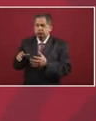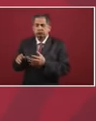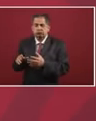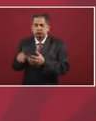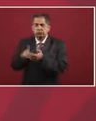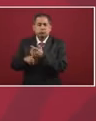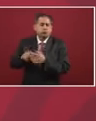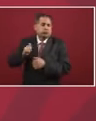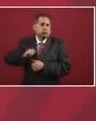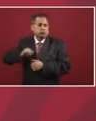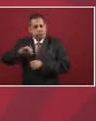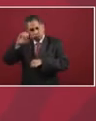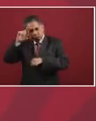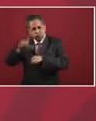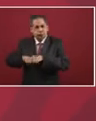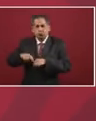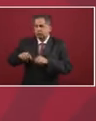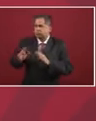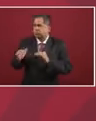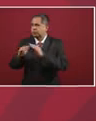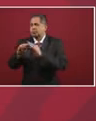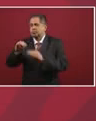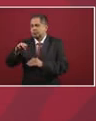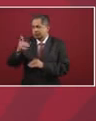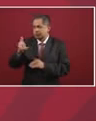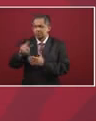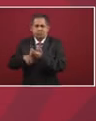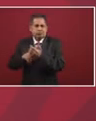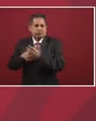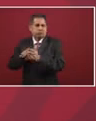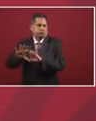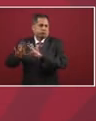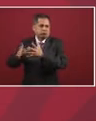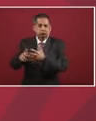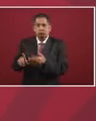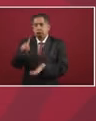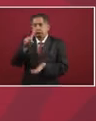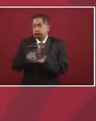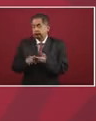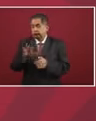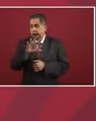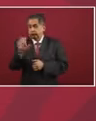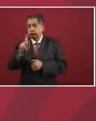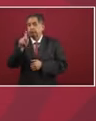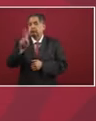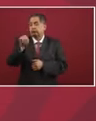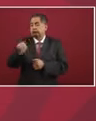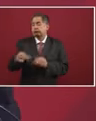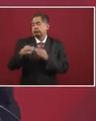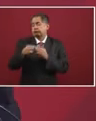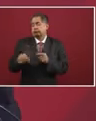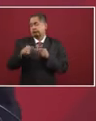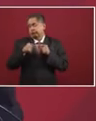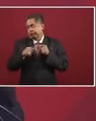civilización, con la cultura maya, con el mundo maya. Son 1500 kilómetros